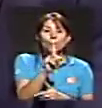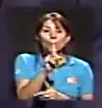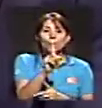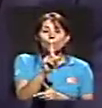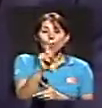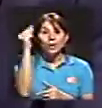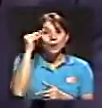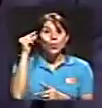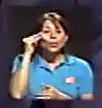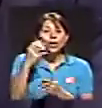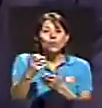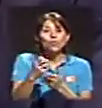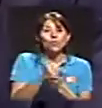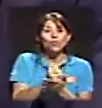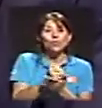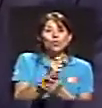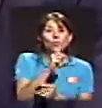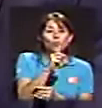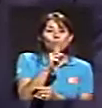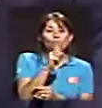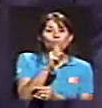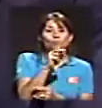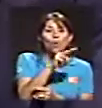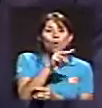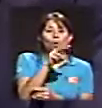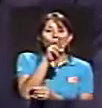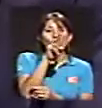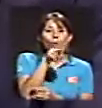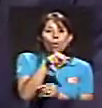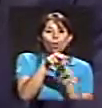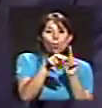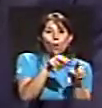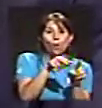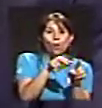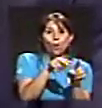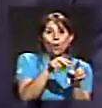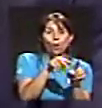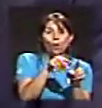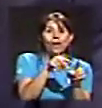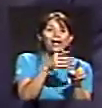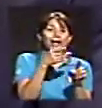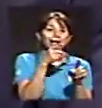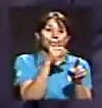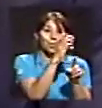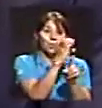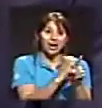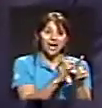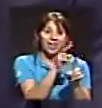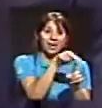que el gobierno percibe, hay asignados